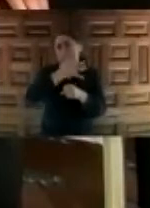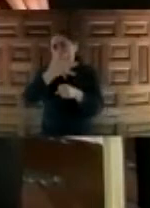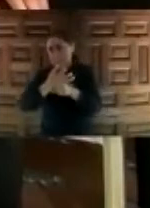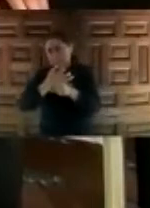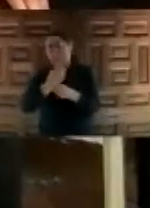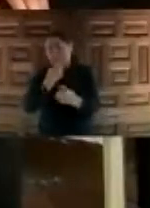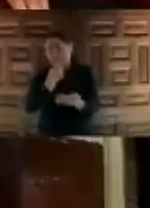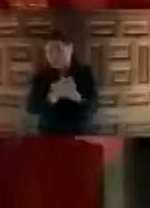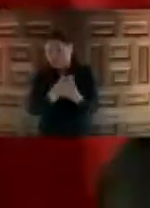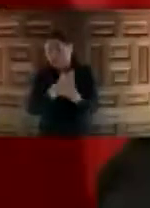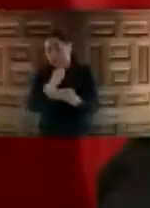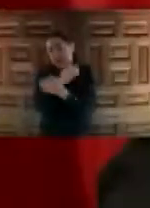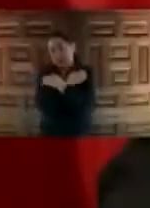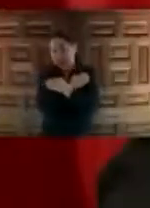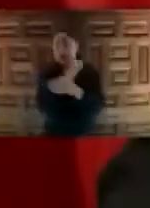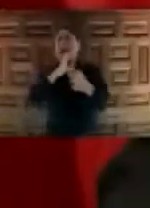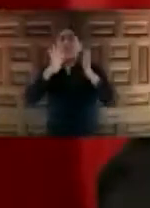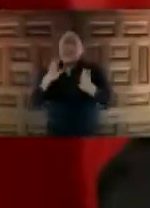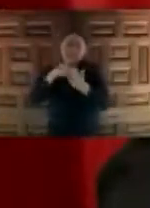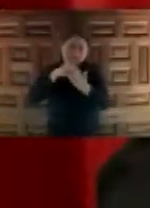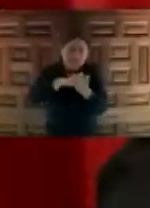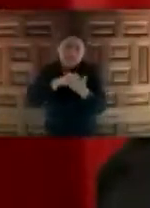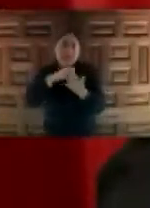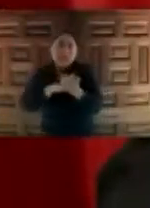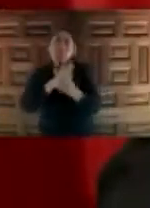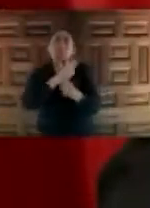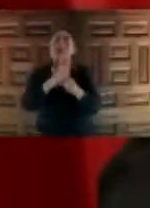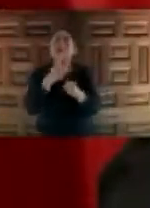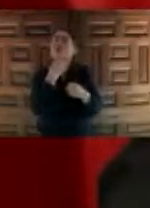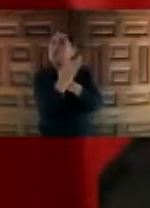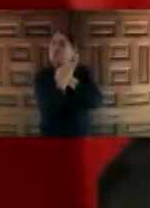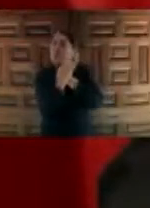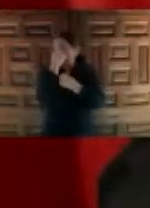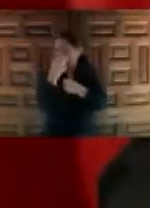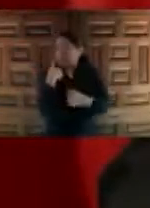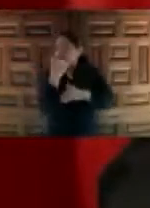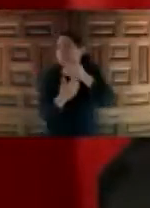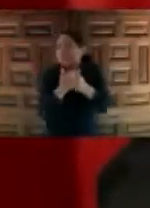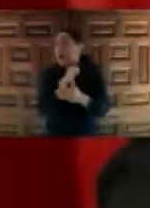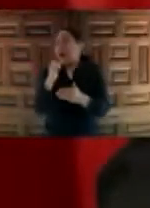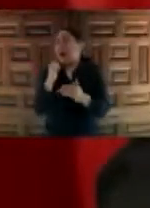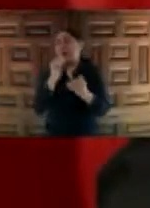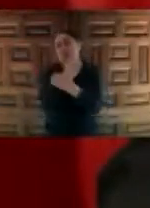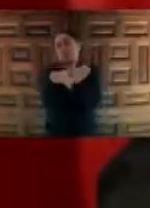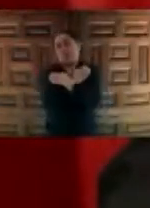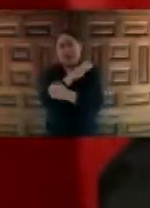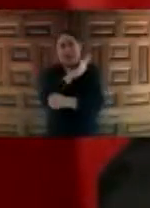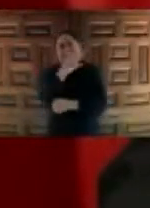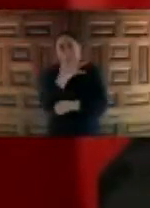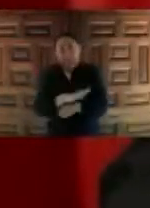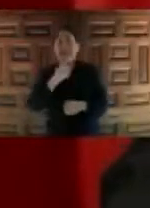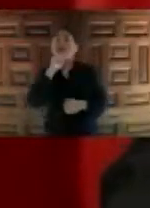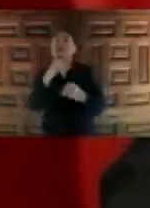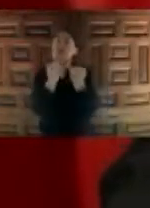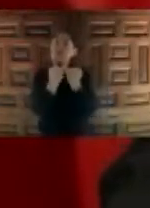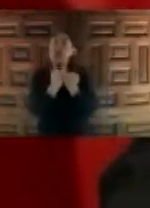Educación, nos establece ya algunos de esos principios que van a guiar a la educación en general, pero también, de otro lado, abre la puerta